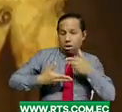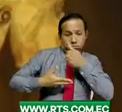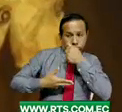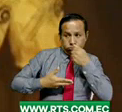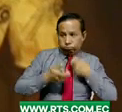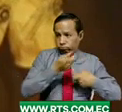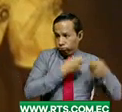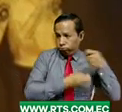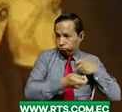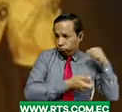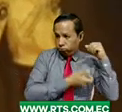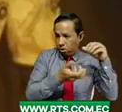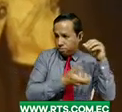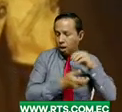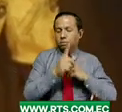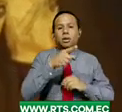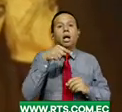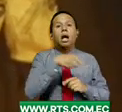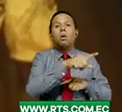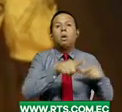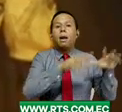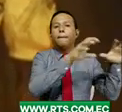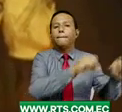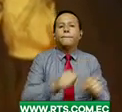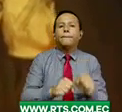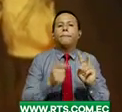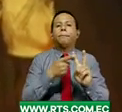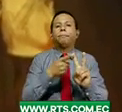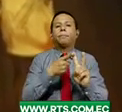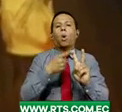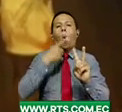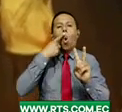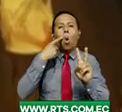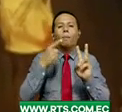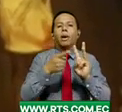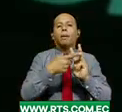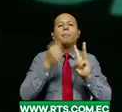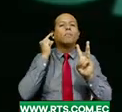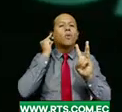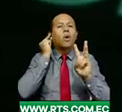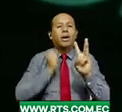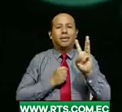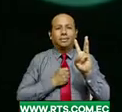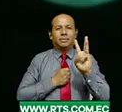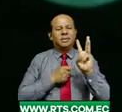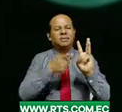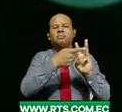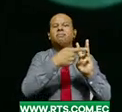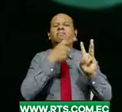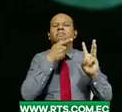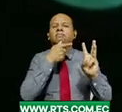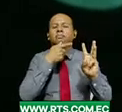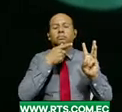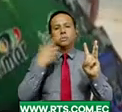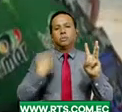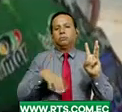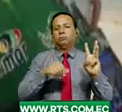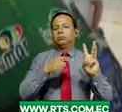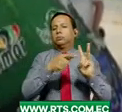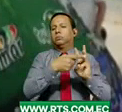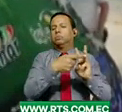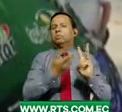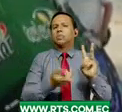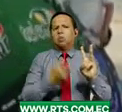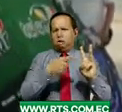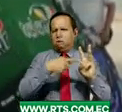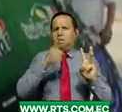fueron detenidos 2 hombres y una mujer, pero entre ellos estaba alias El Calvo, un blanco de alto interés policial. ¿Quién venía aquí en